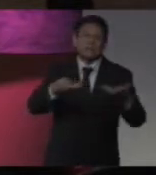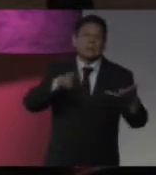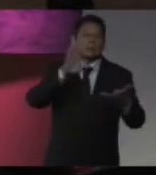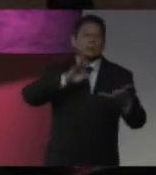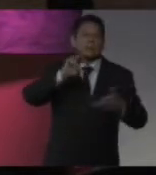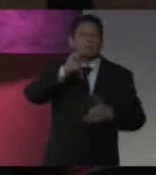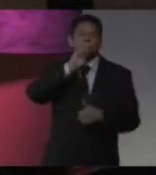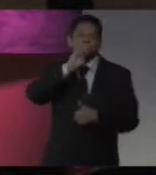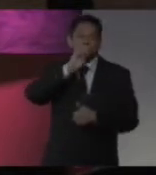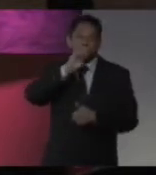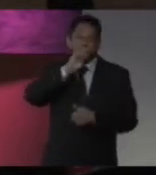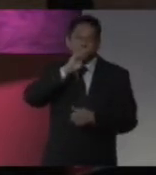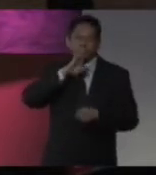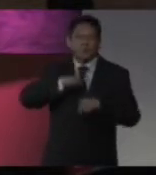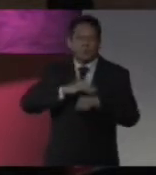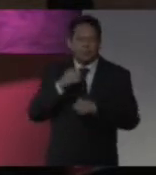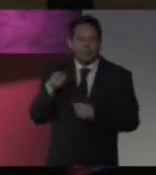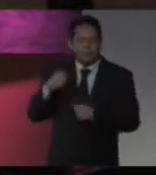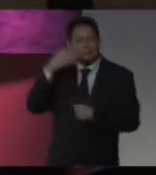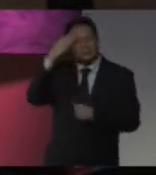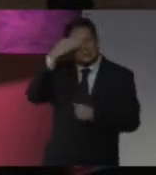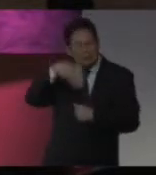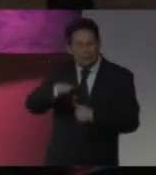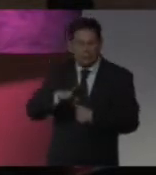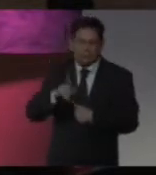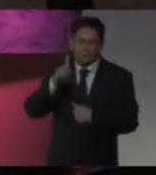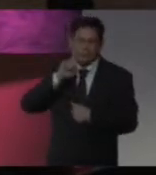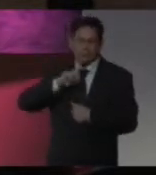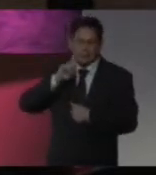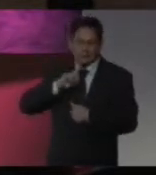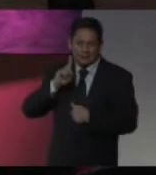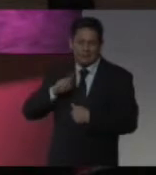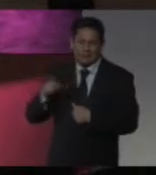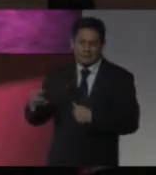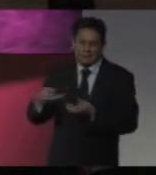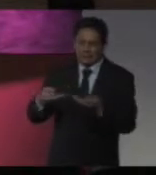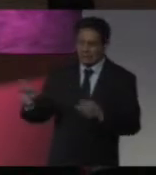territorios a través del cuerpo y la fertilidad de las mujeres. Muchas gracias.